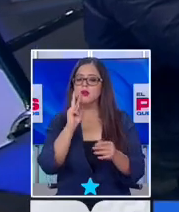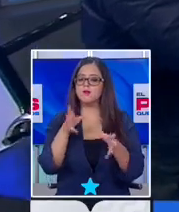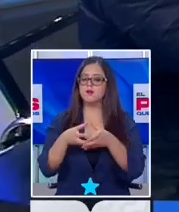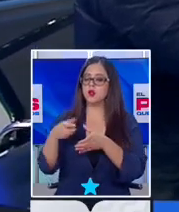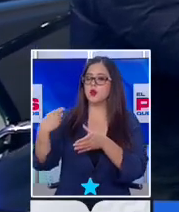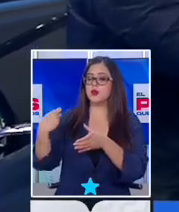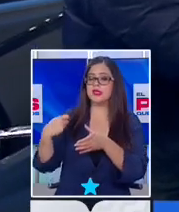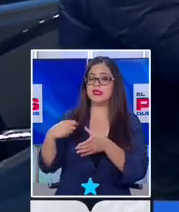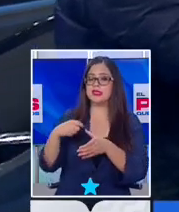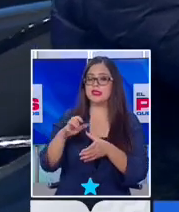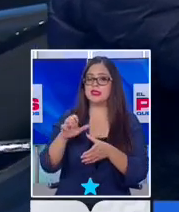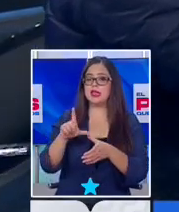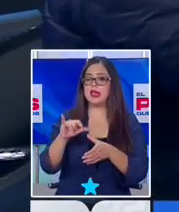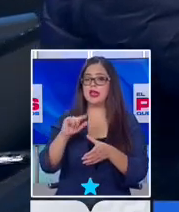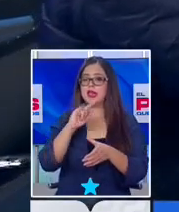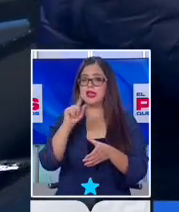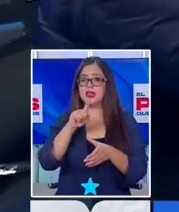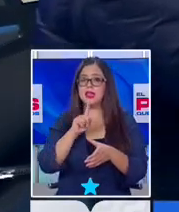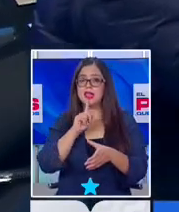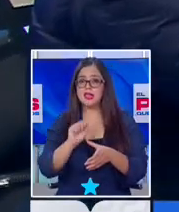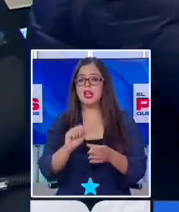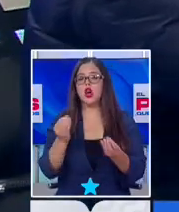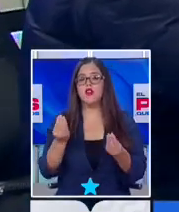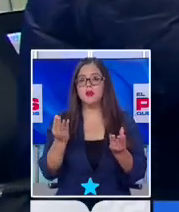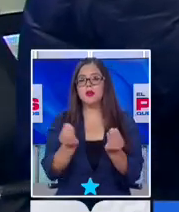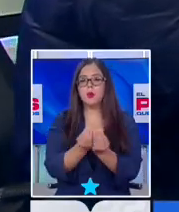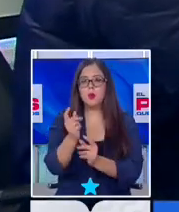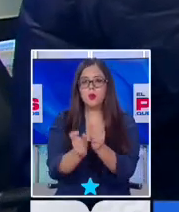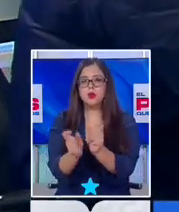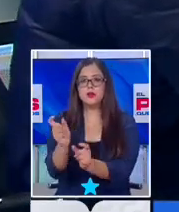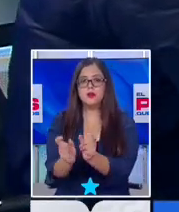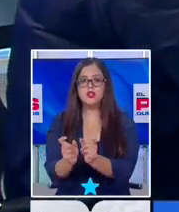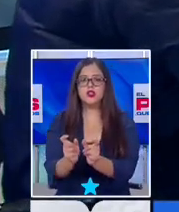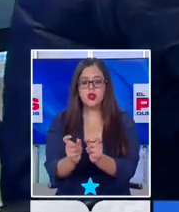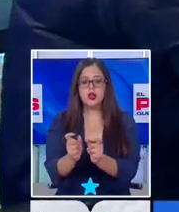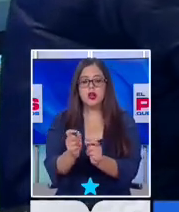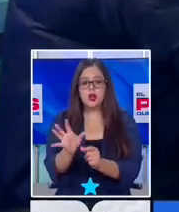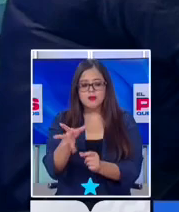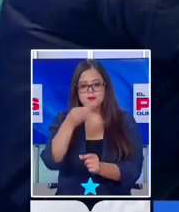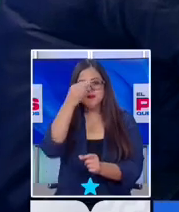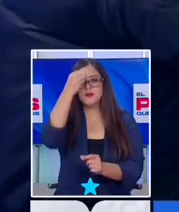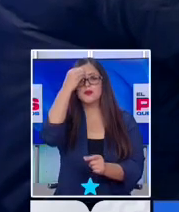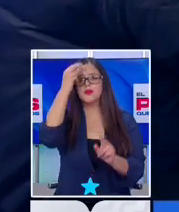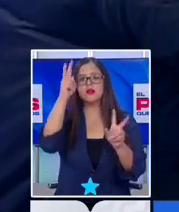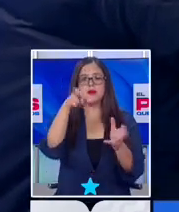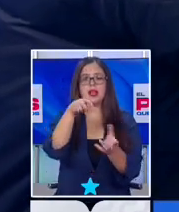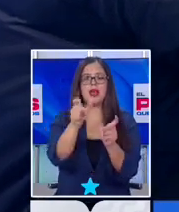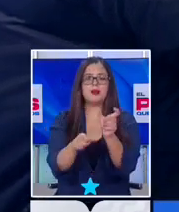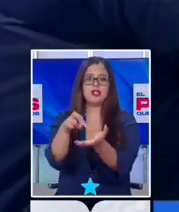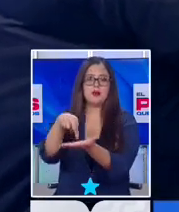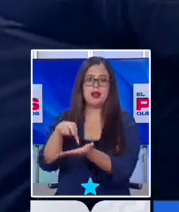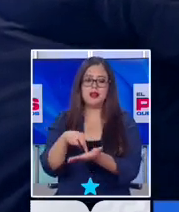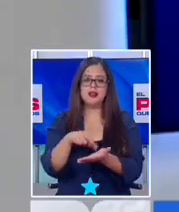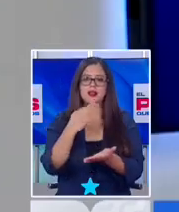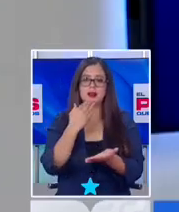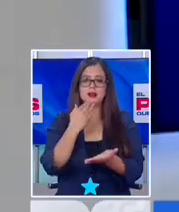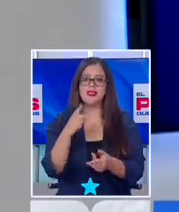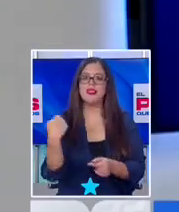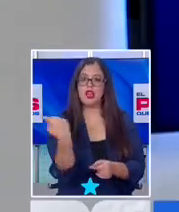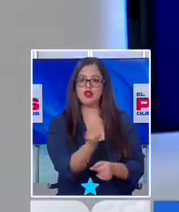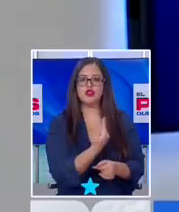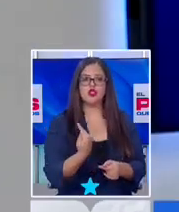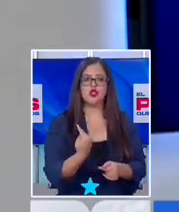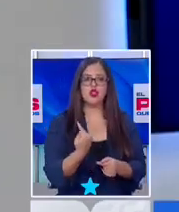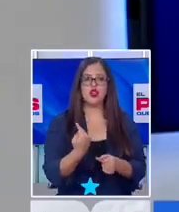como elitista o sea está claro que hay mucha gente que tiene esa imagen también respecto a los parlamentarios e incluso también respecto de nosotros